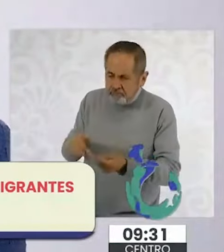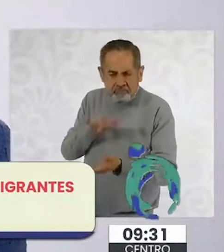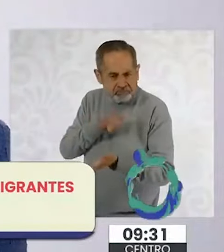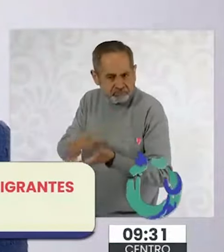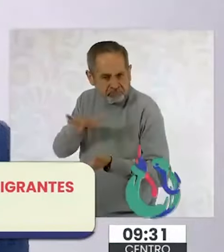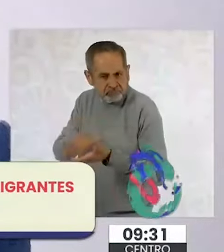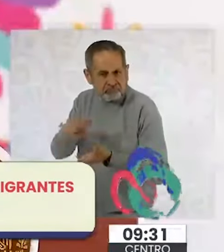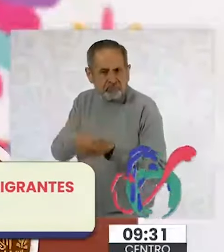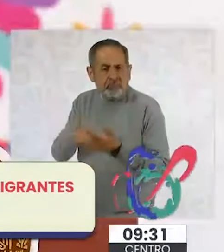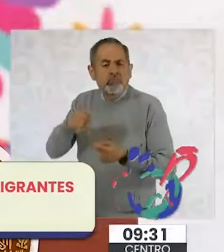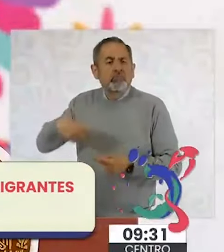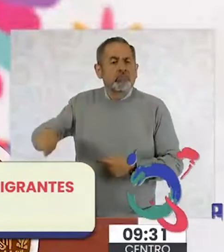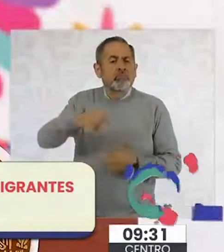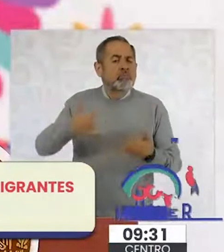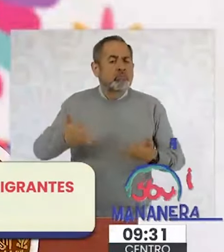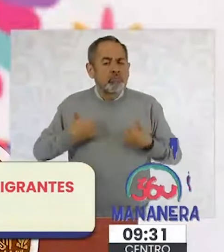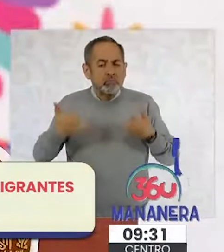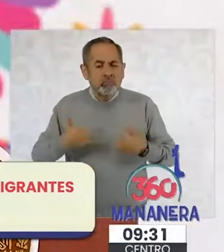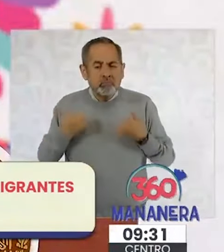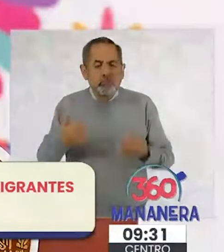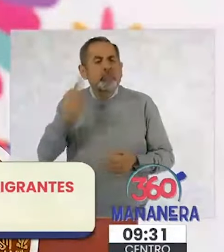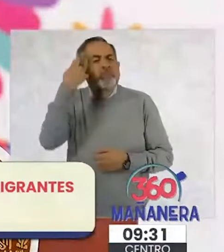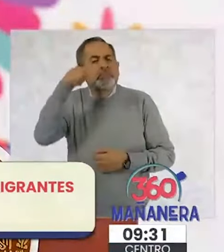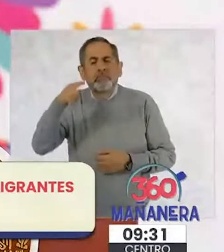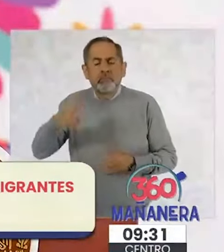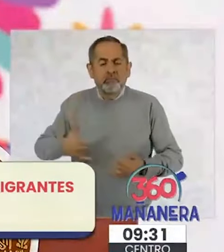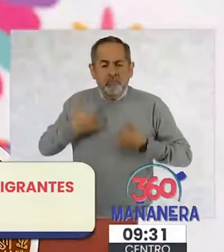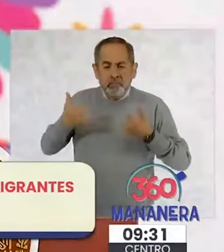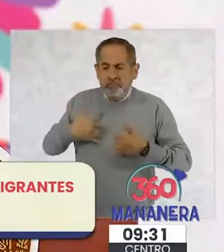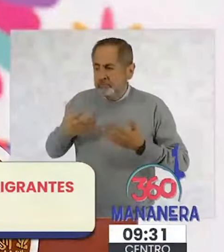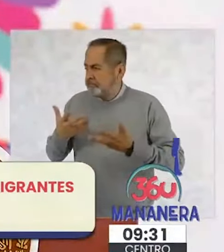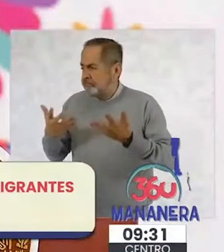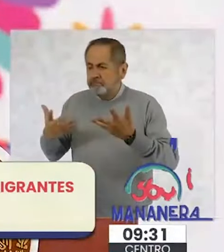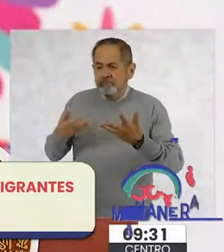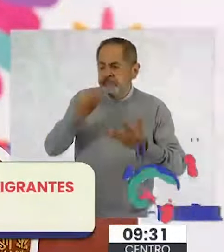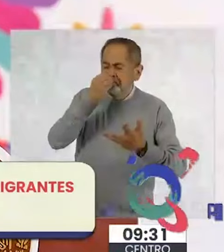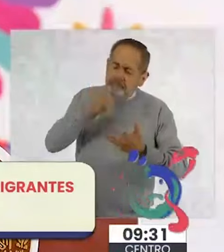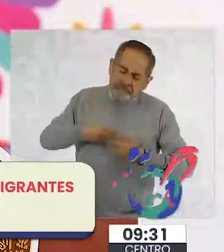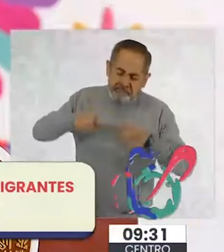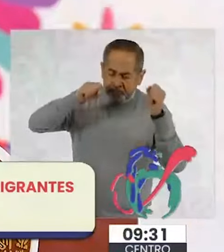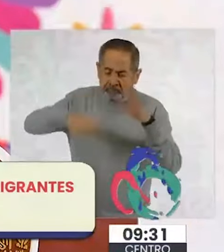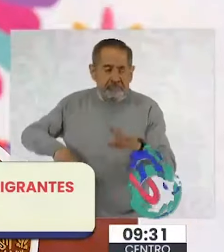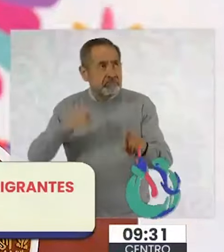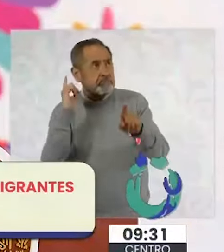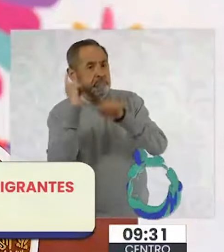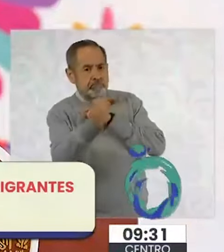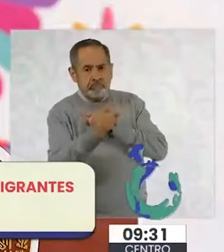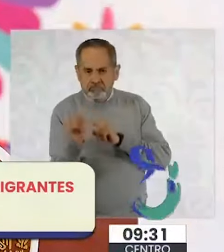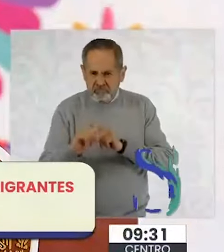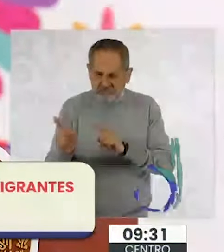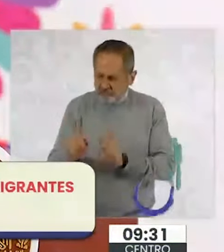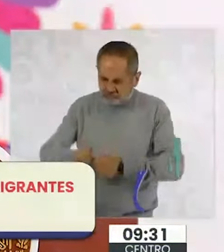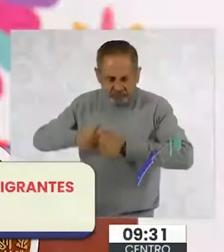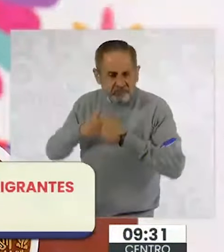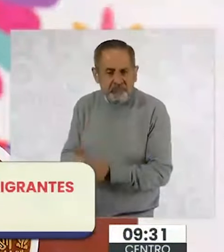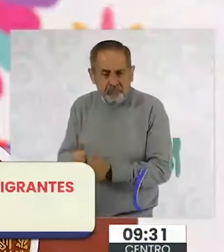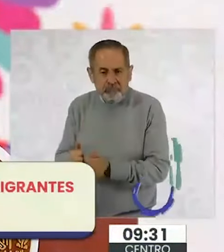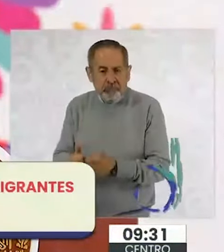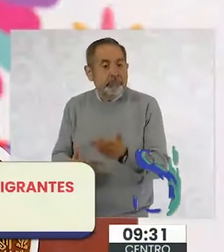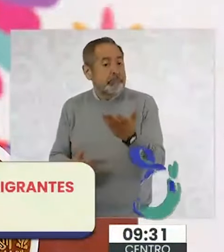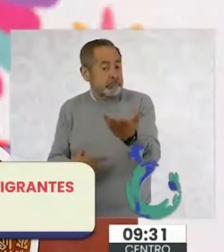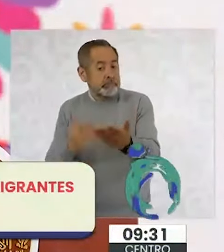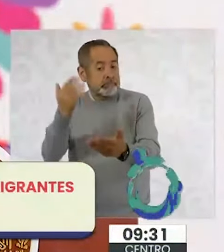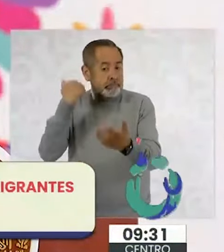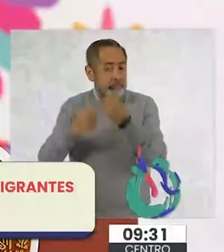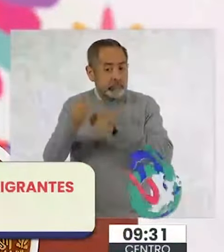tengan que salir de sus lugares de origen entonces una estrategia integral que en el 2024 permitió la